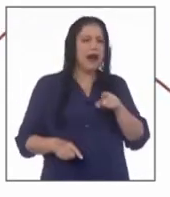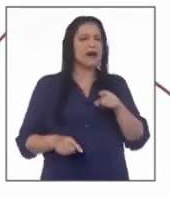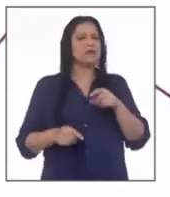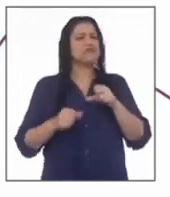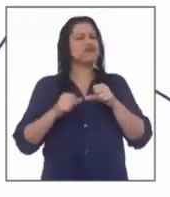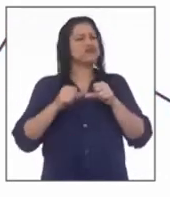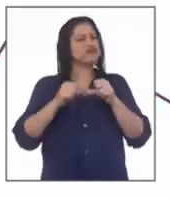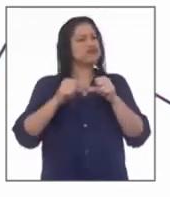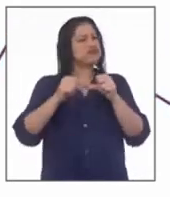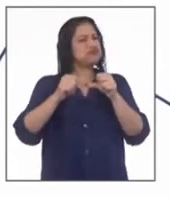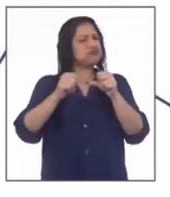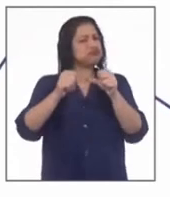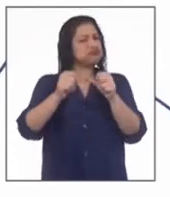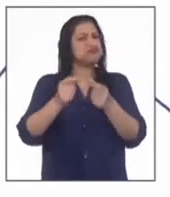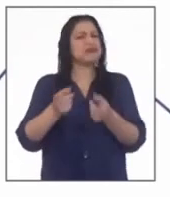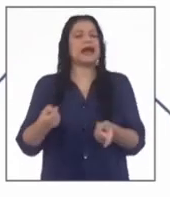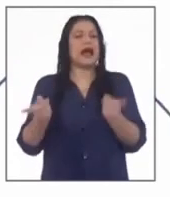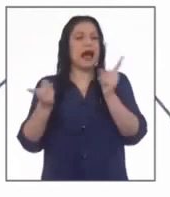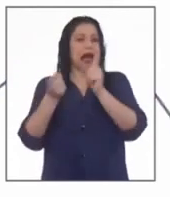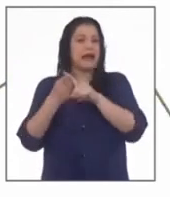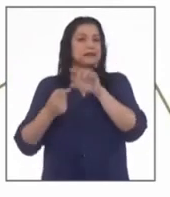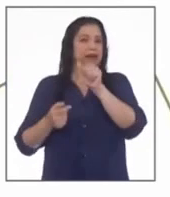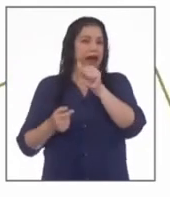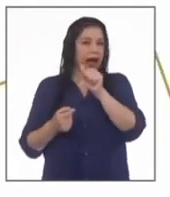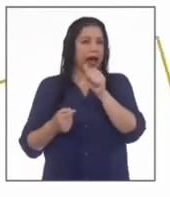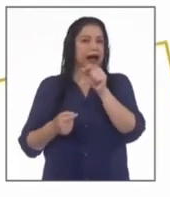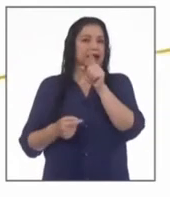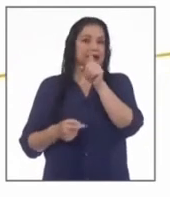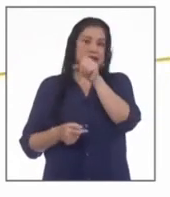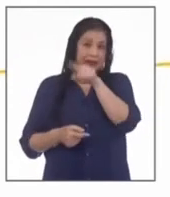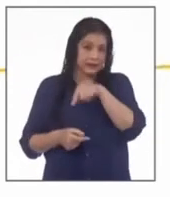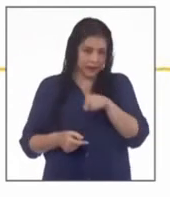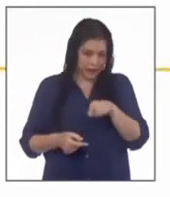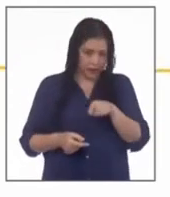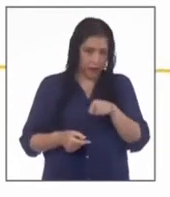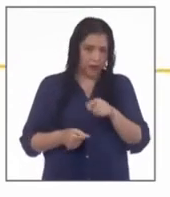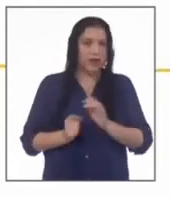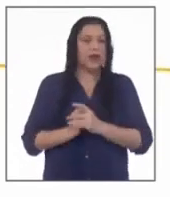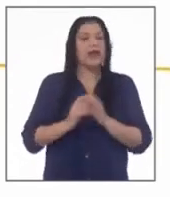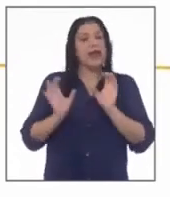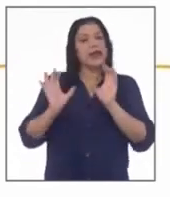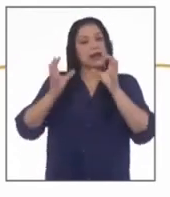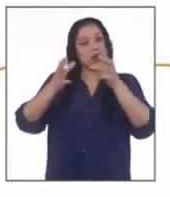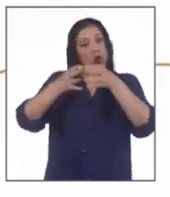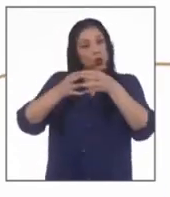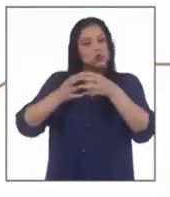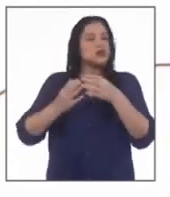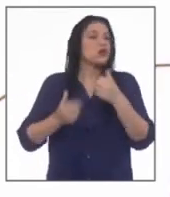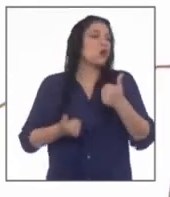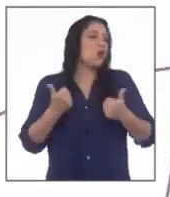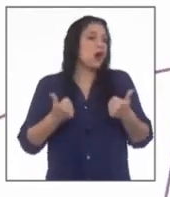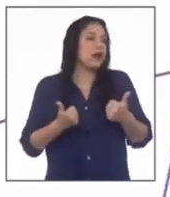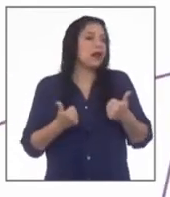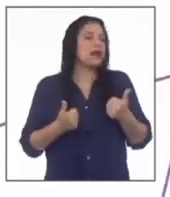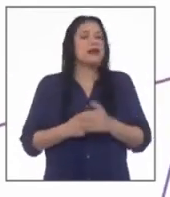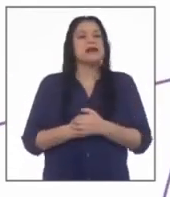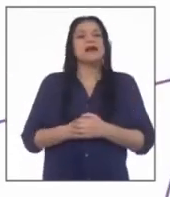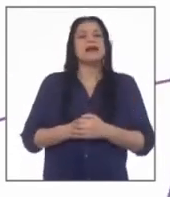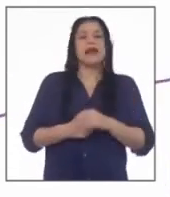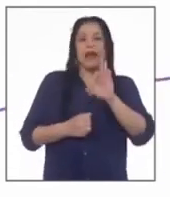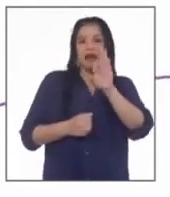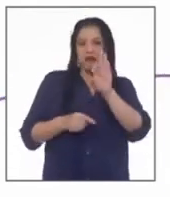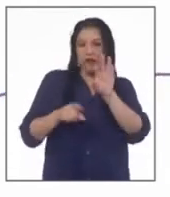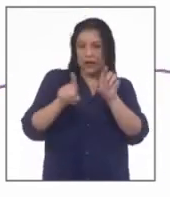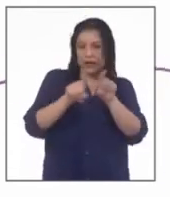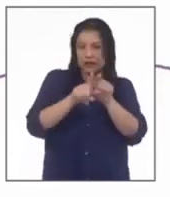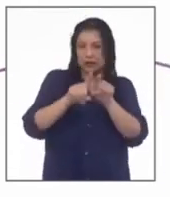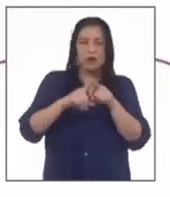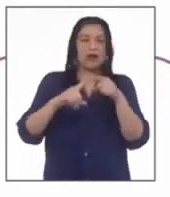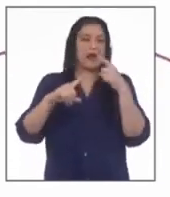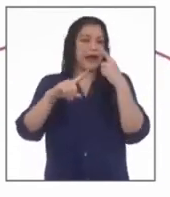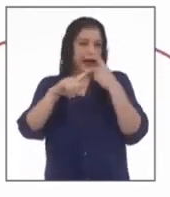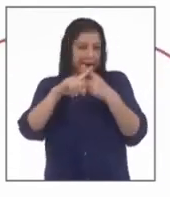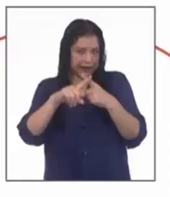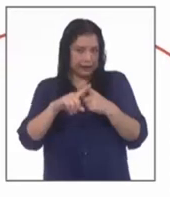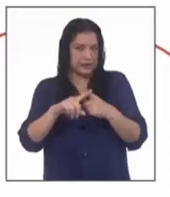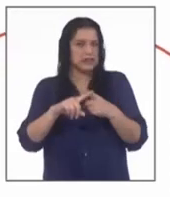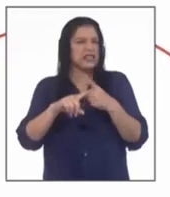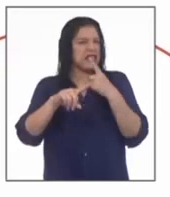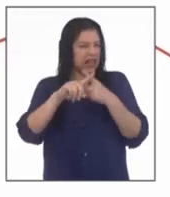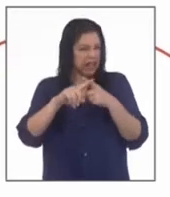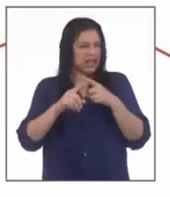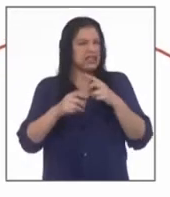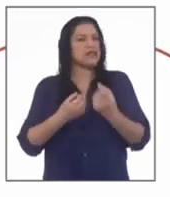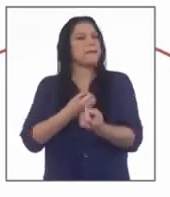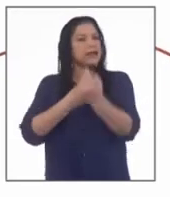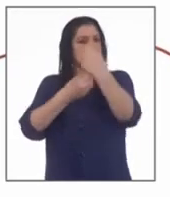infinito negativo hasta A cerrado. En la notación conjuntista tendríamos que el intervalo F es igual a X tal que